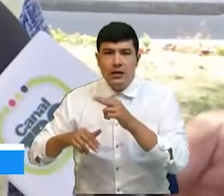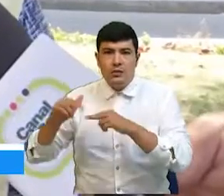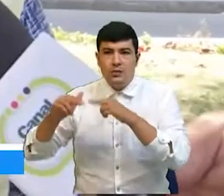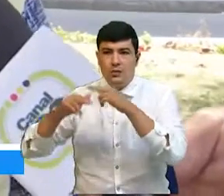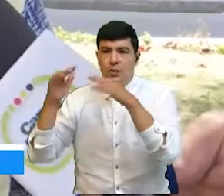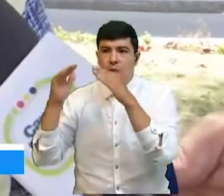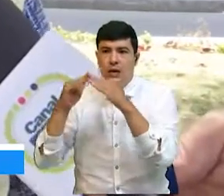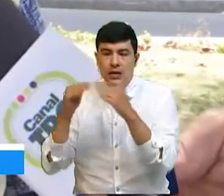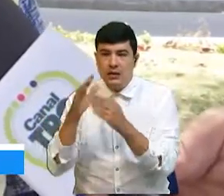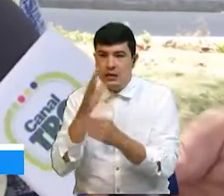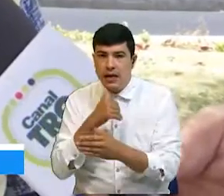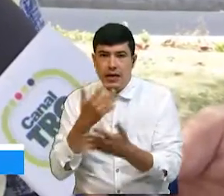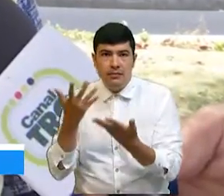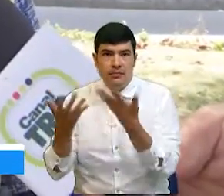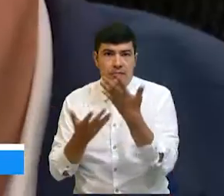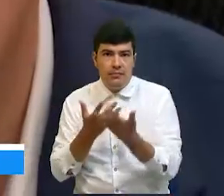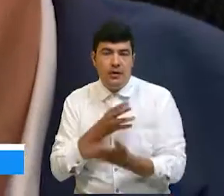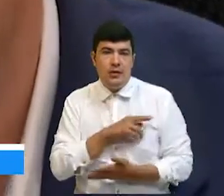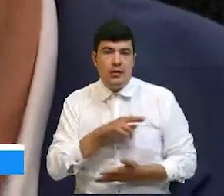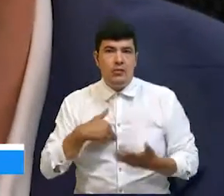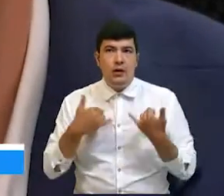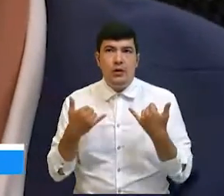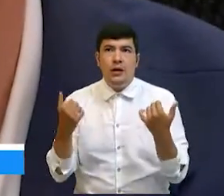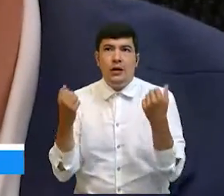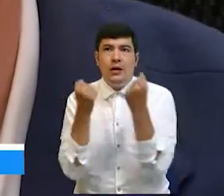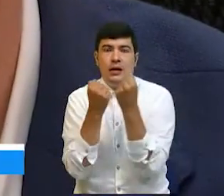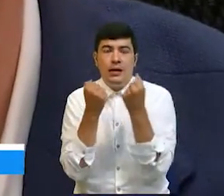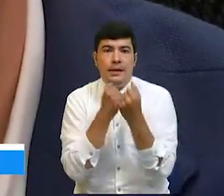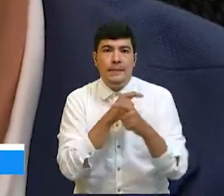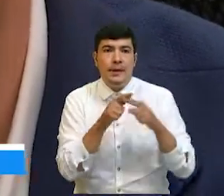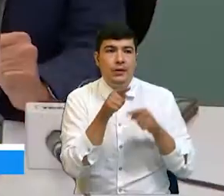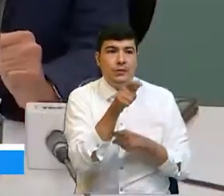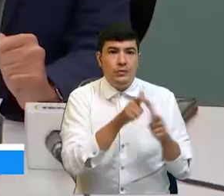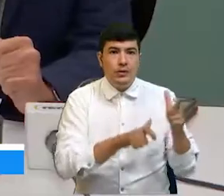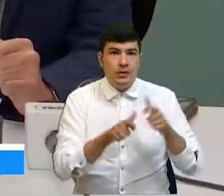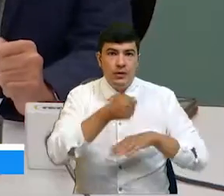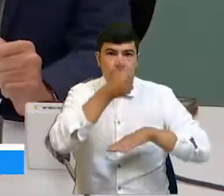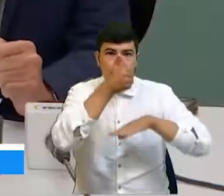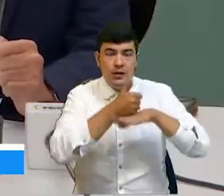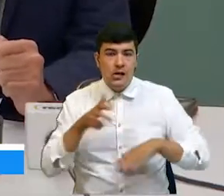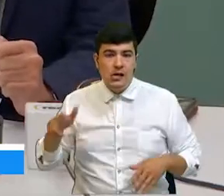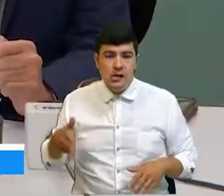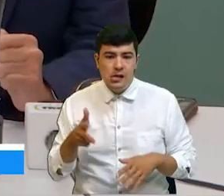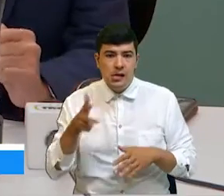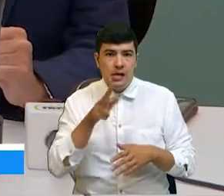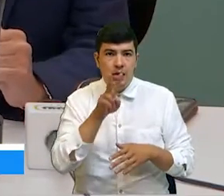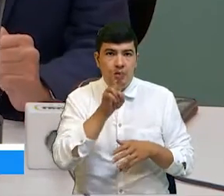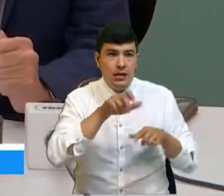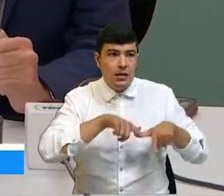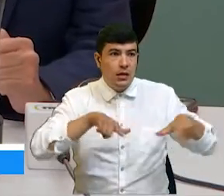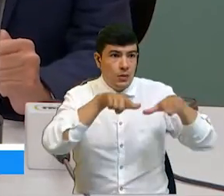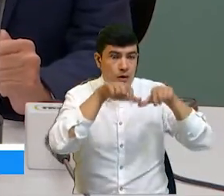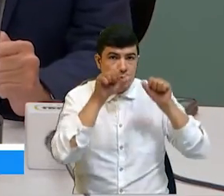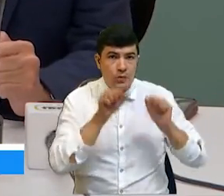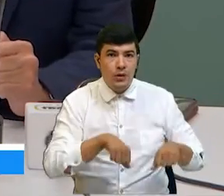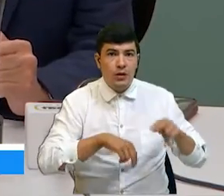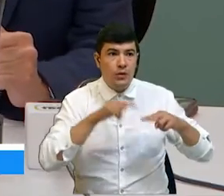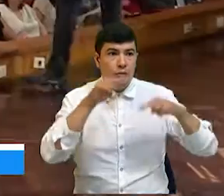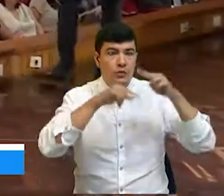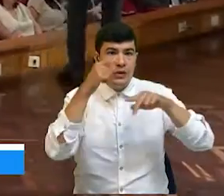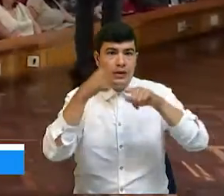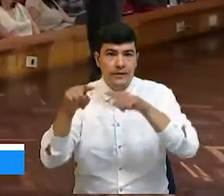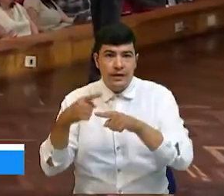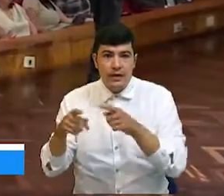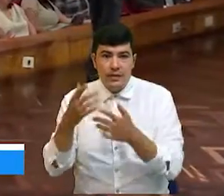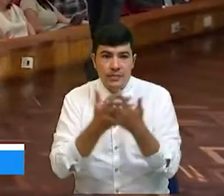hacen. Estamos embotellados. El mandatario de los santandereanos viajará a las 7 provincias para construir en varias